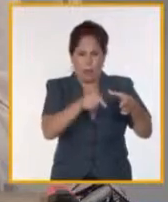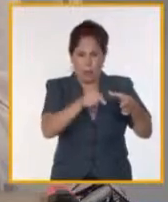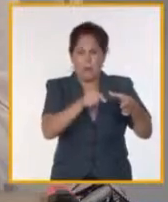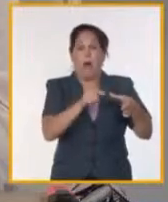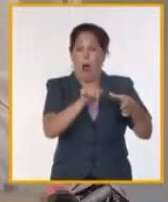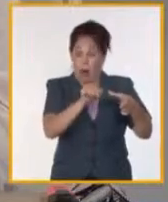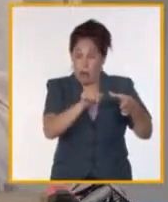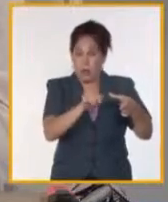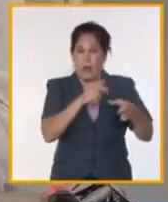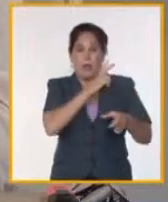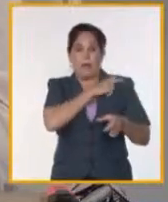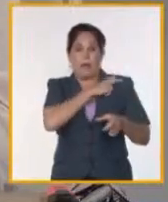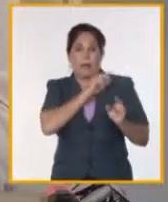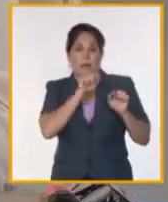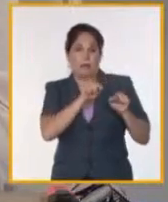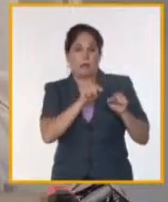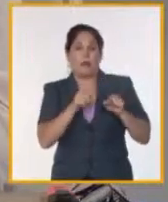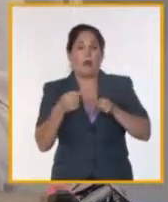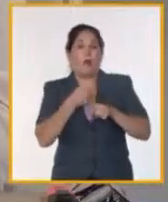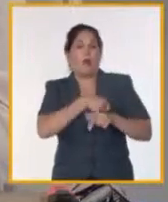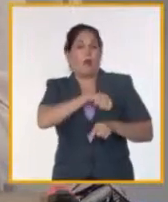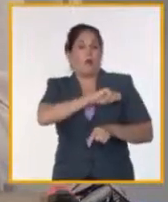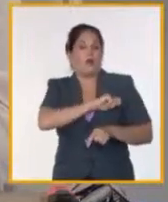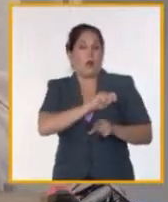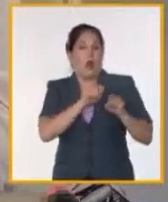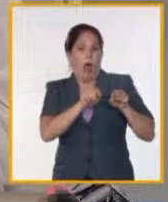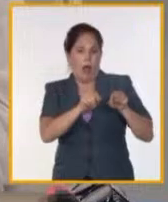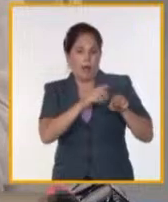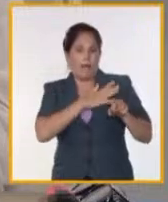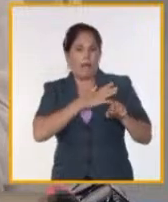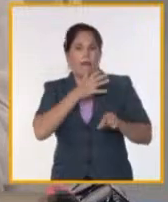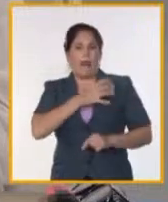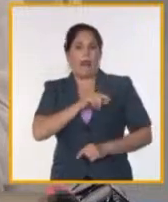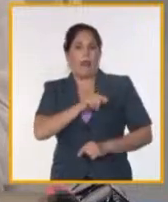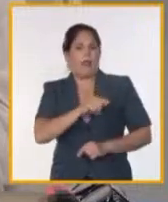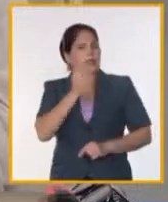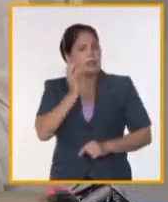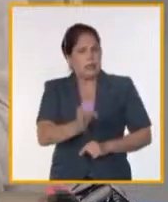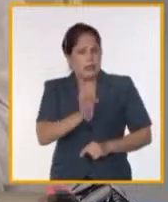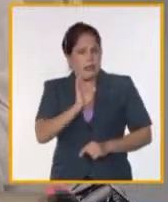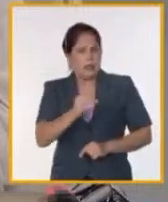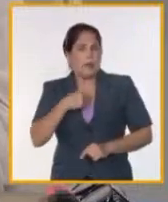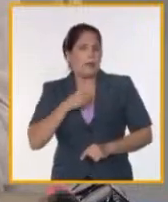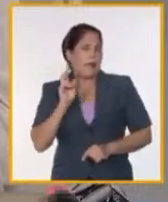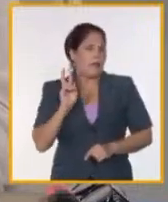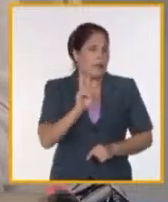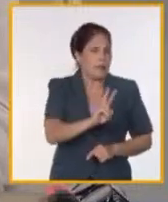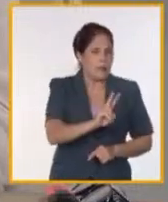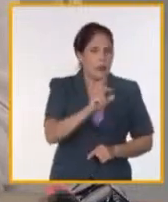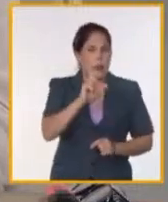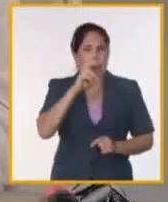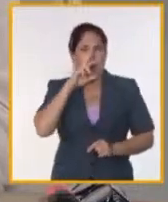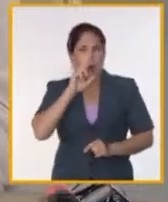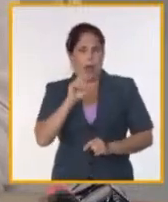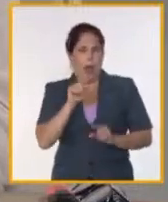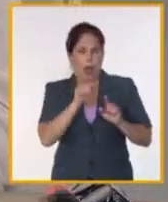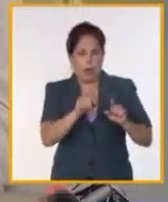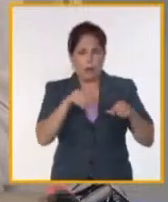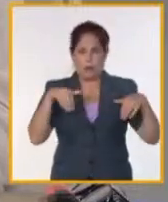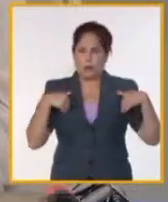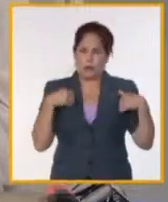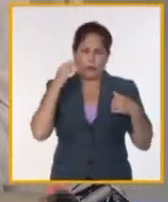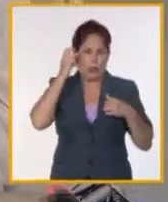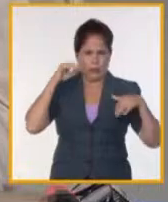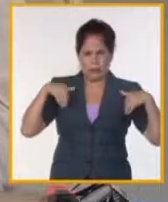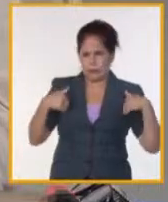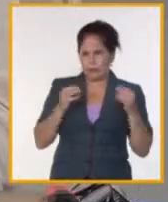diputado por el Consejo Popular, del cobre, cada vez que tenía una oportunidad visitaba el cobre y compartía ahí con los compañeros de la